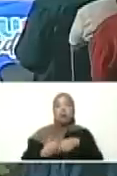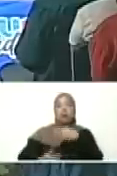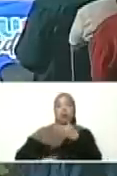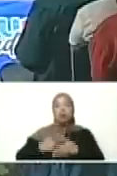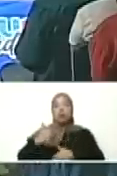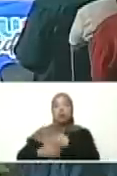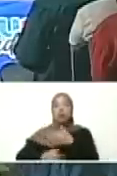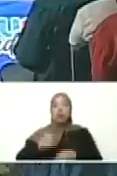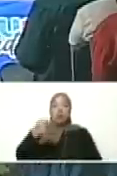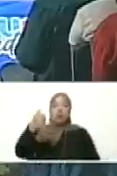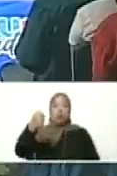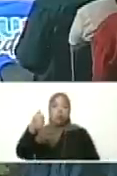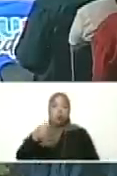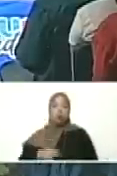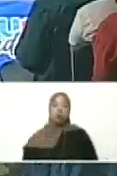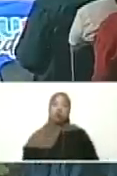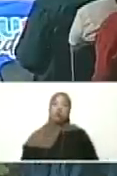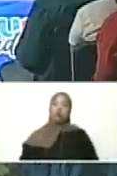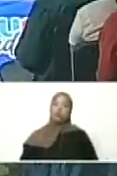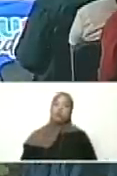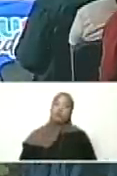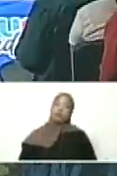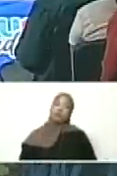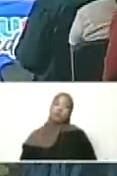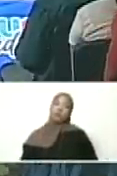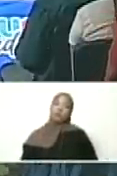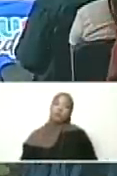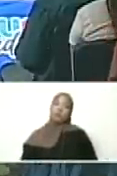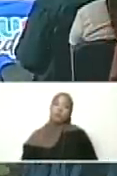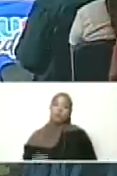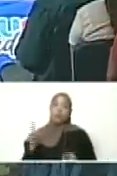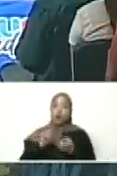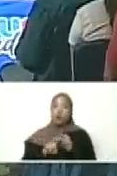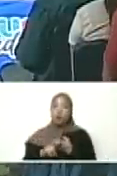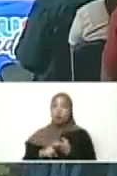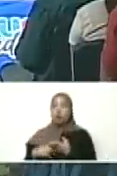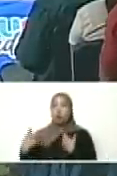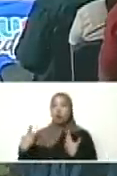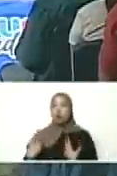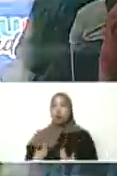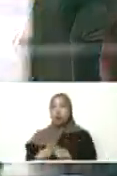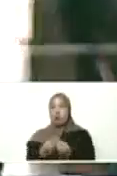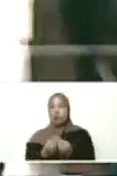con un pelito, pues. Ah, Silita, veníamos hablando con Silvia, esa